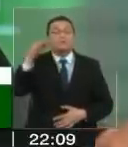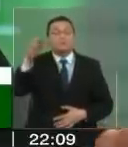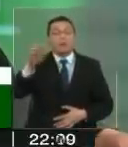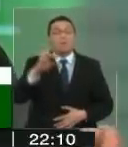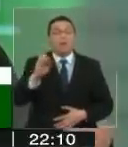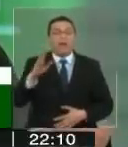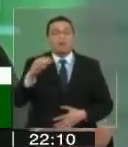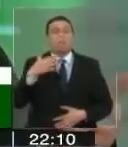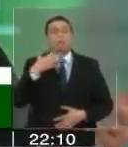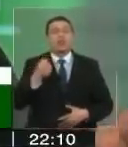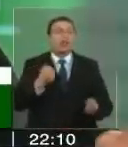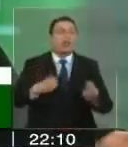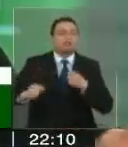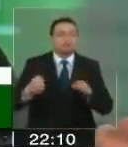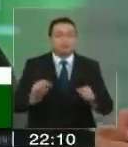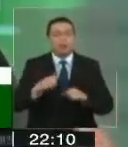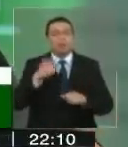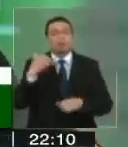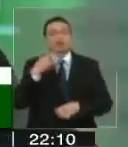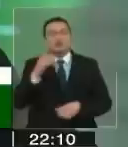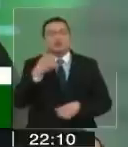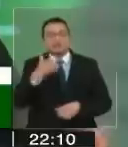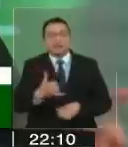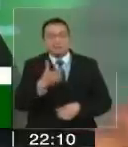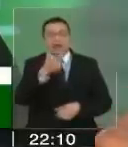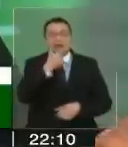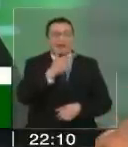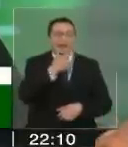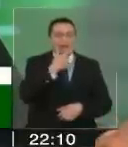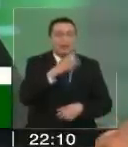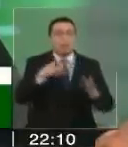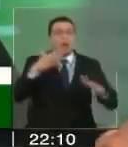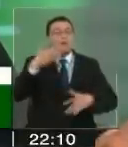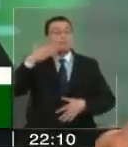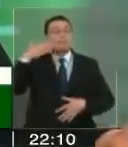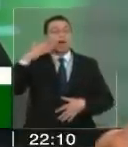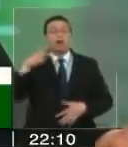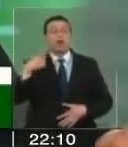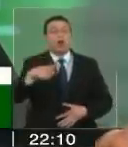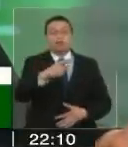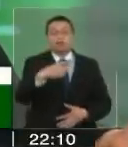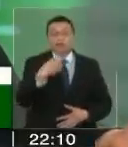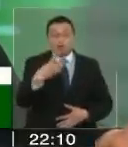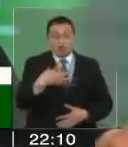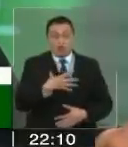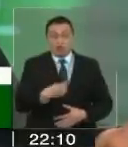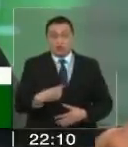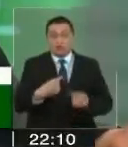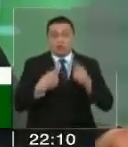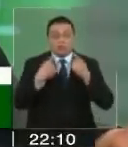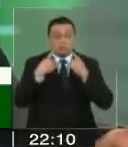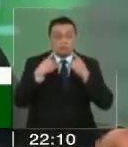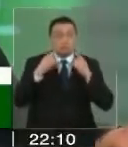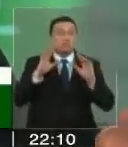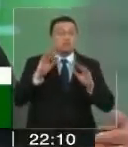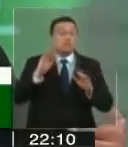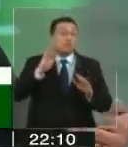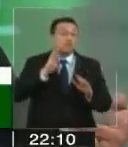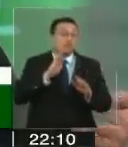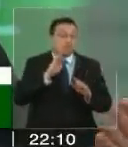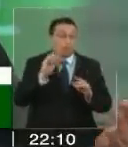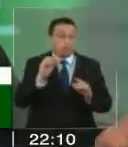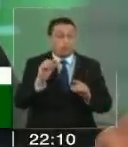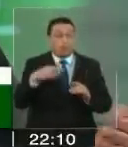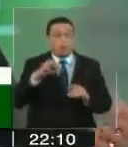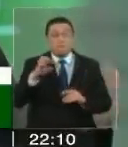era desordenado, por qué pasaba riéndose, porque era más blanco que el resto de los hermanos. Yo tengo dos hijas que son de tez un poco más morena